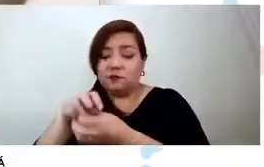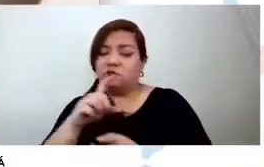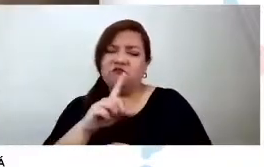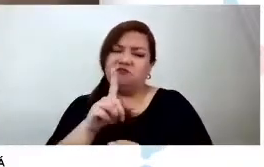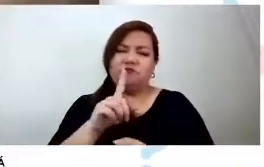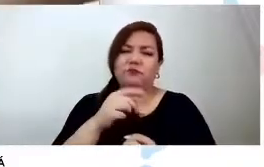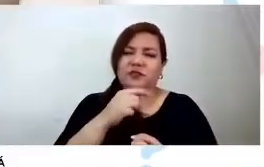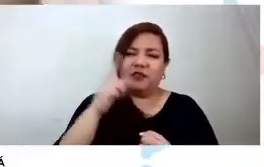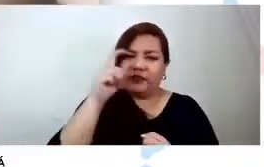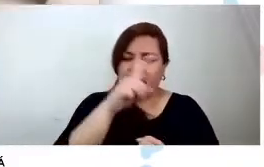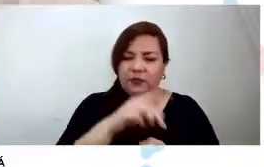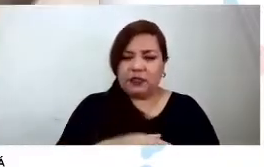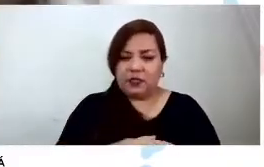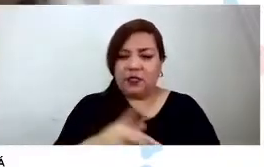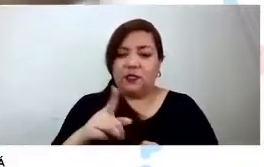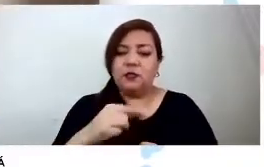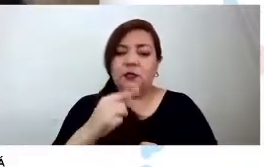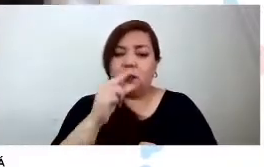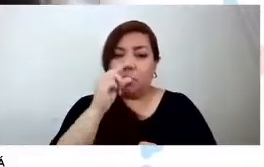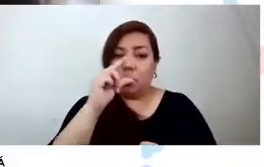pequeño pico igual,